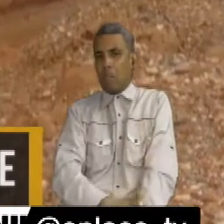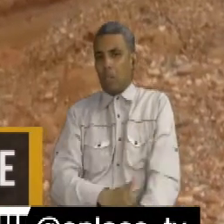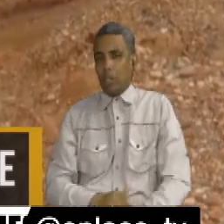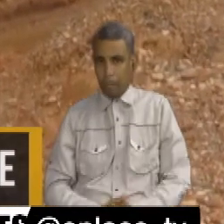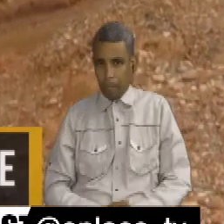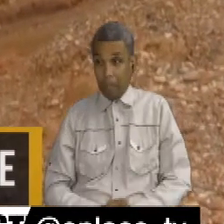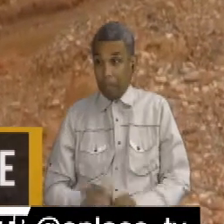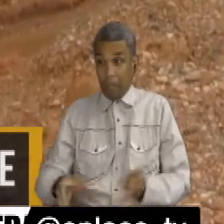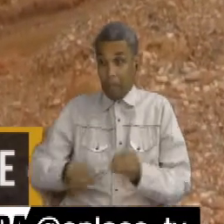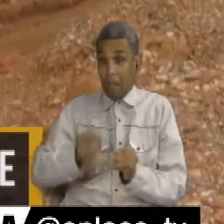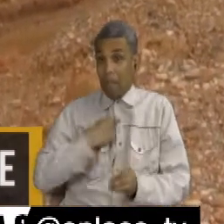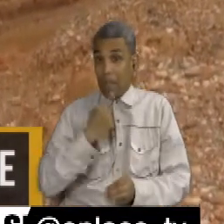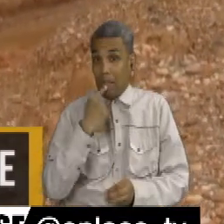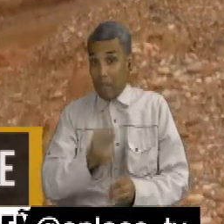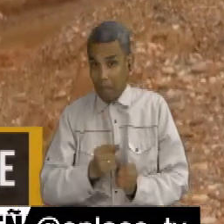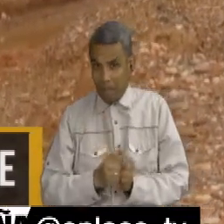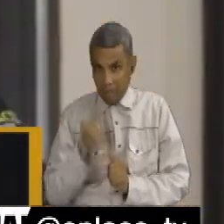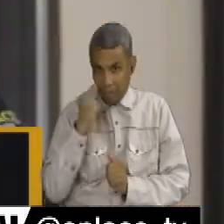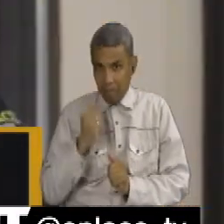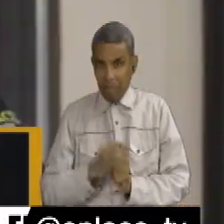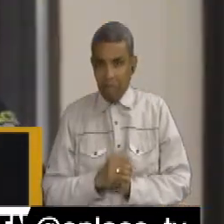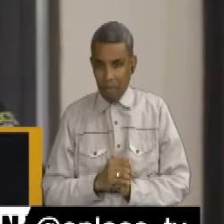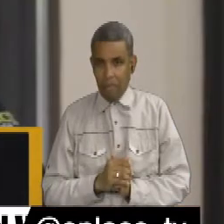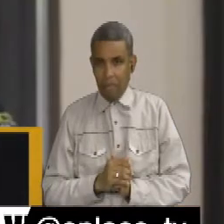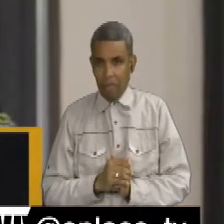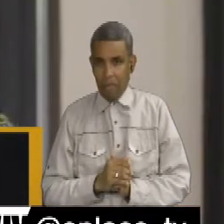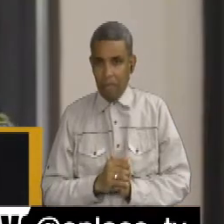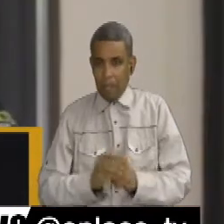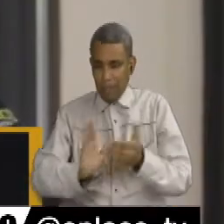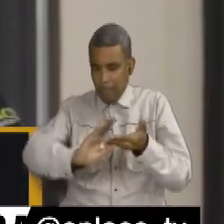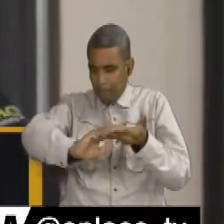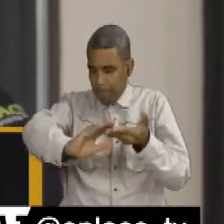las tractomulas por la carrera 28.